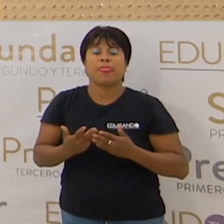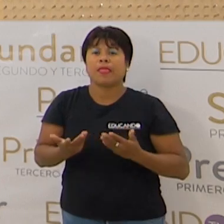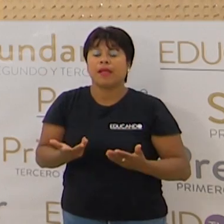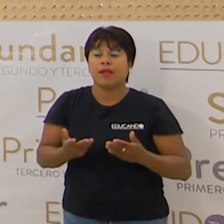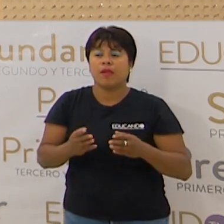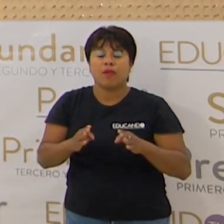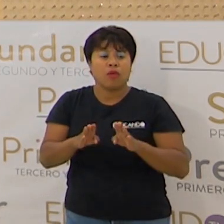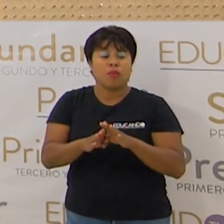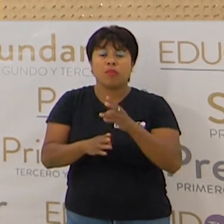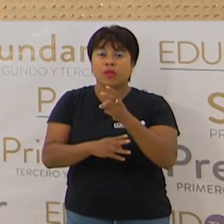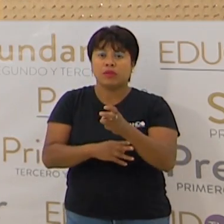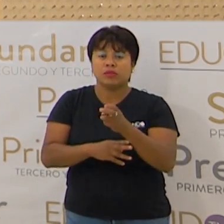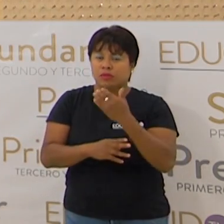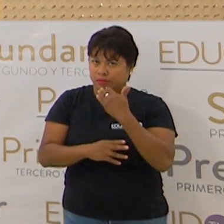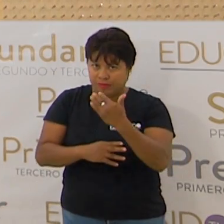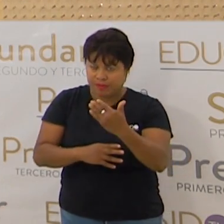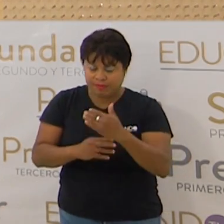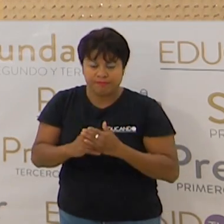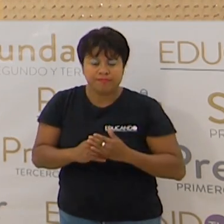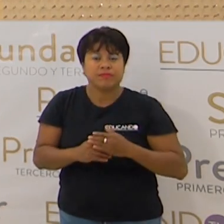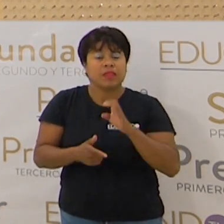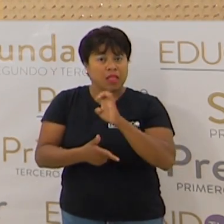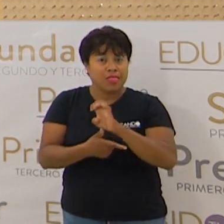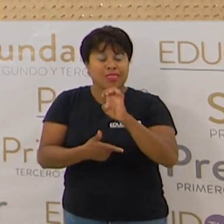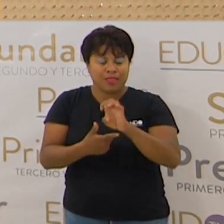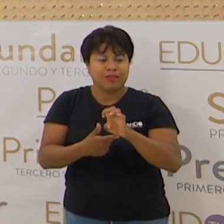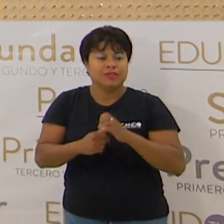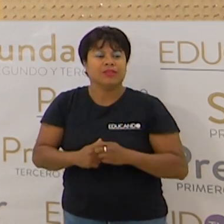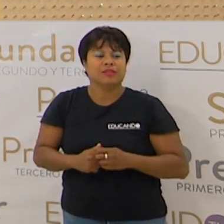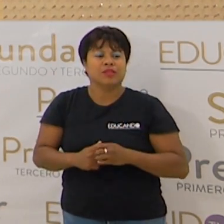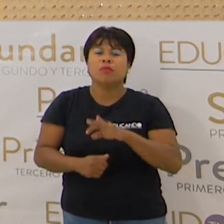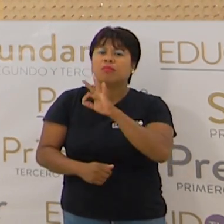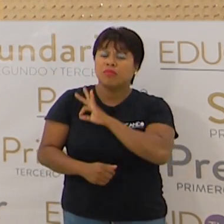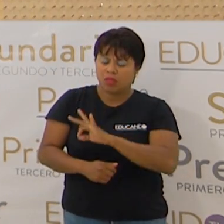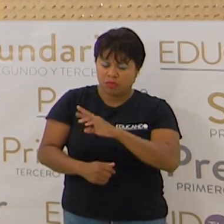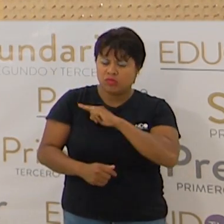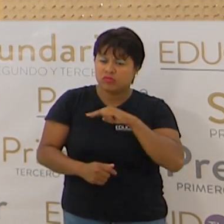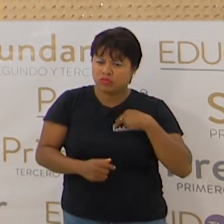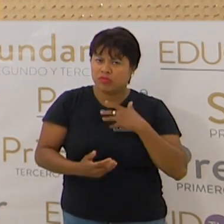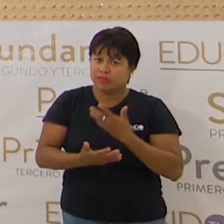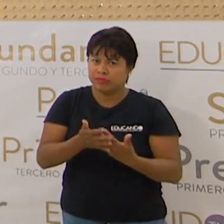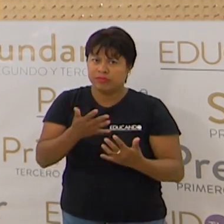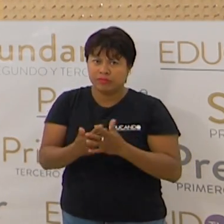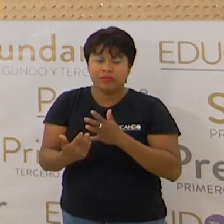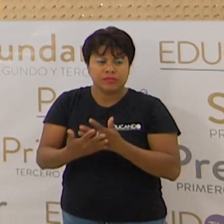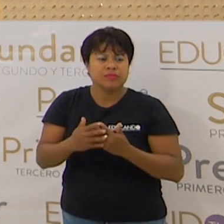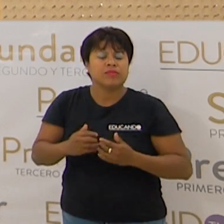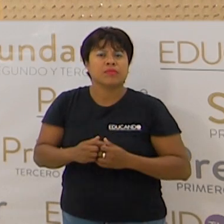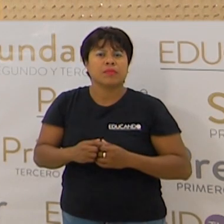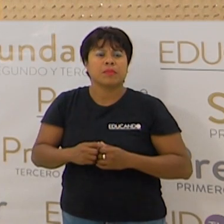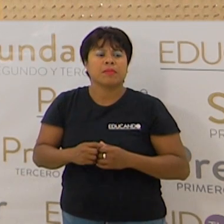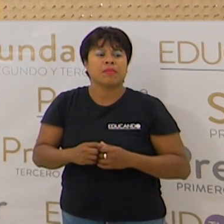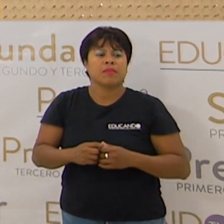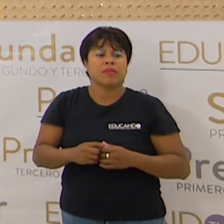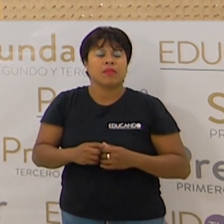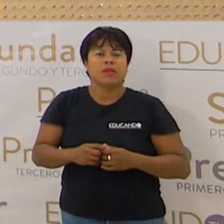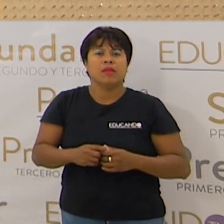claro, con otro plumón porque este no pinta muy bien, entonces podemos trazar un